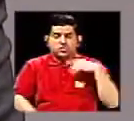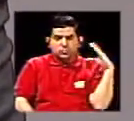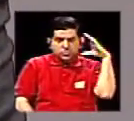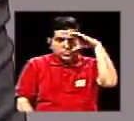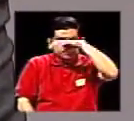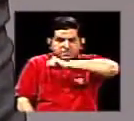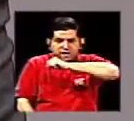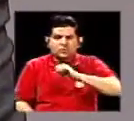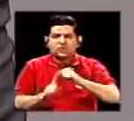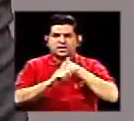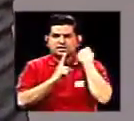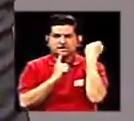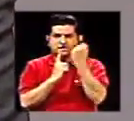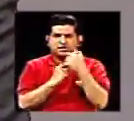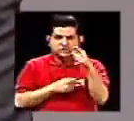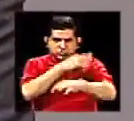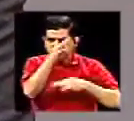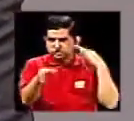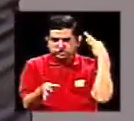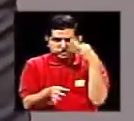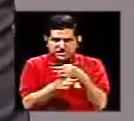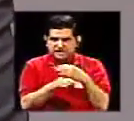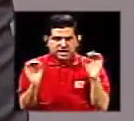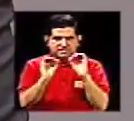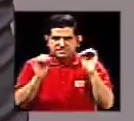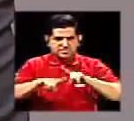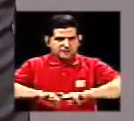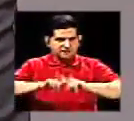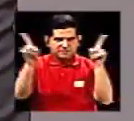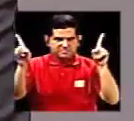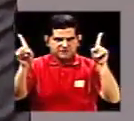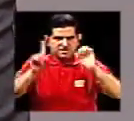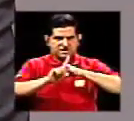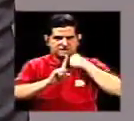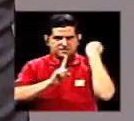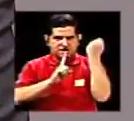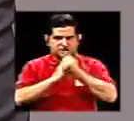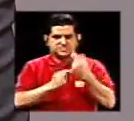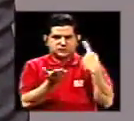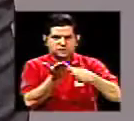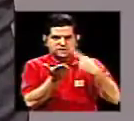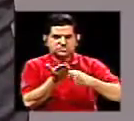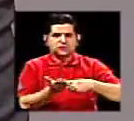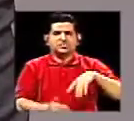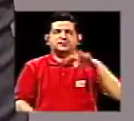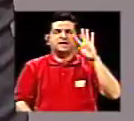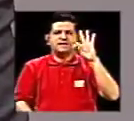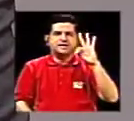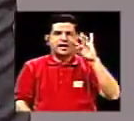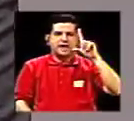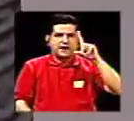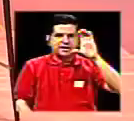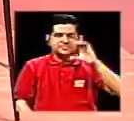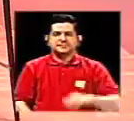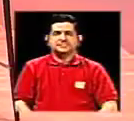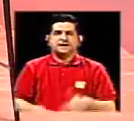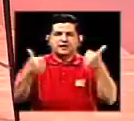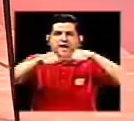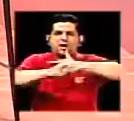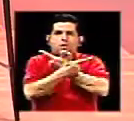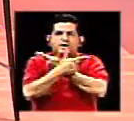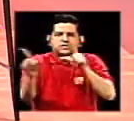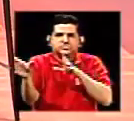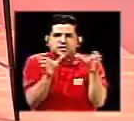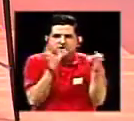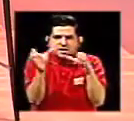podían darse en una sociedad como la esta, que no fueron nada diferentes a la situación de la discusión de los tratados de libre comercio. Bueno, y